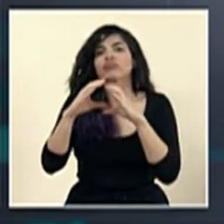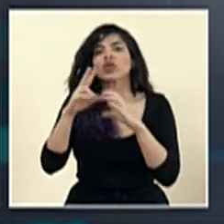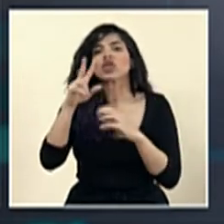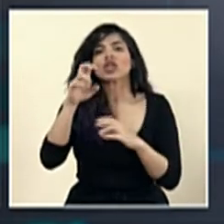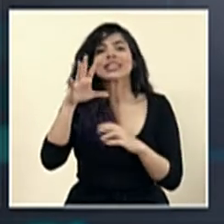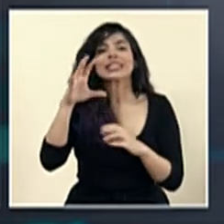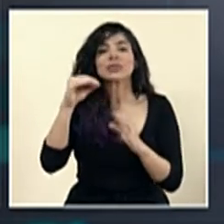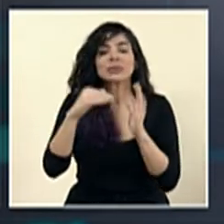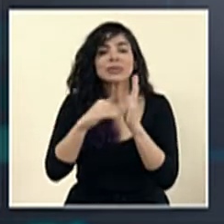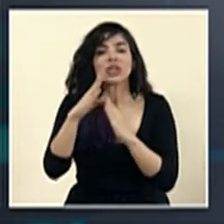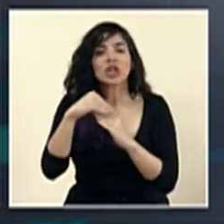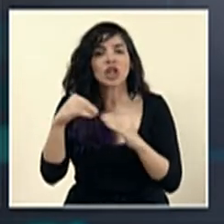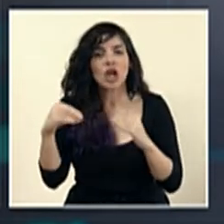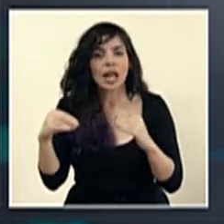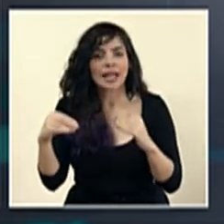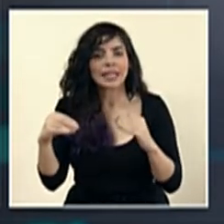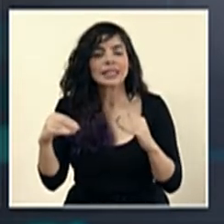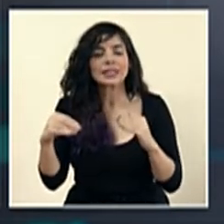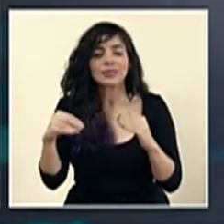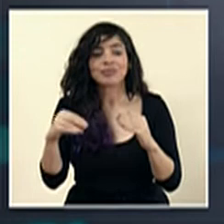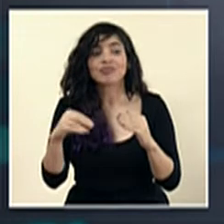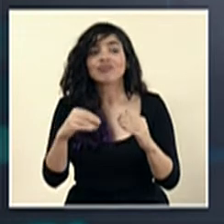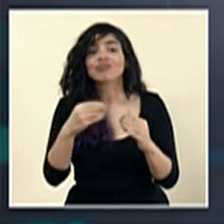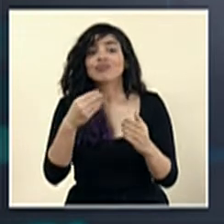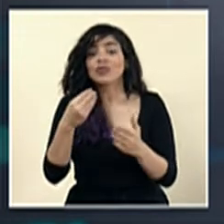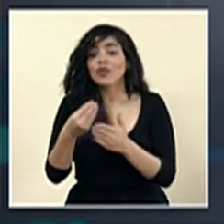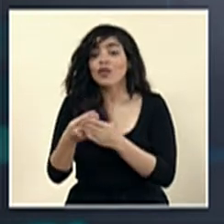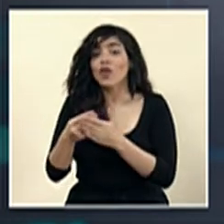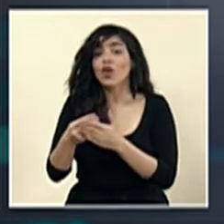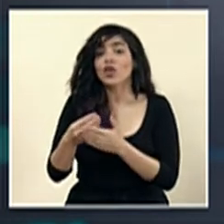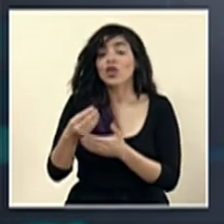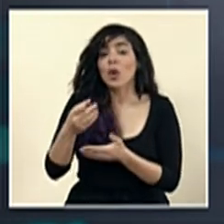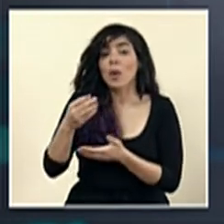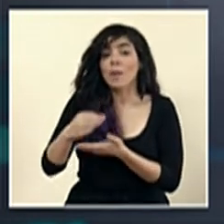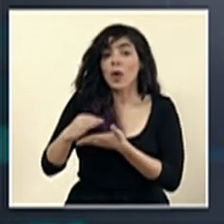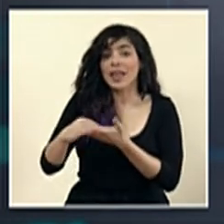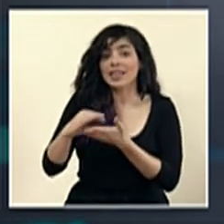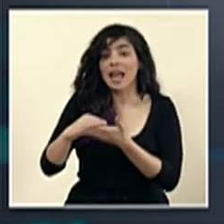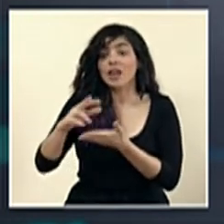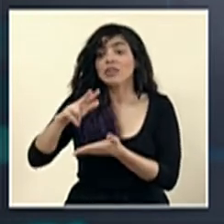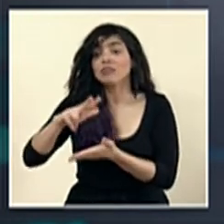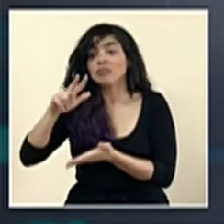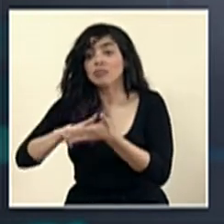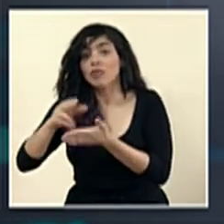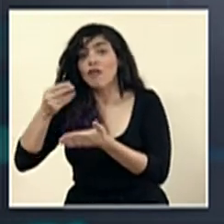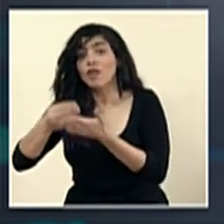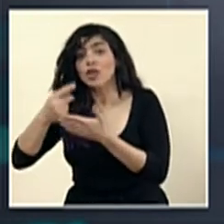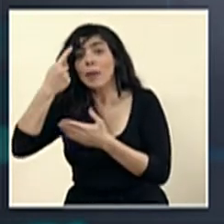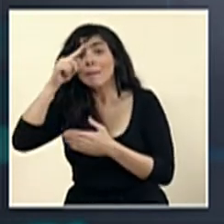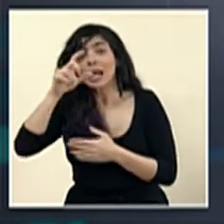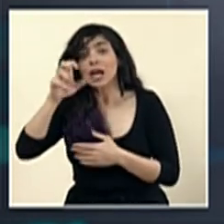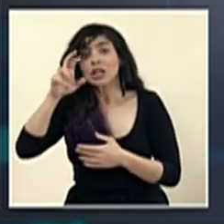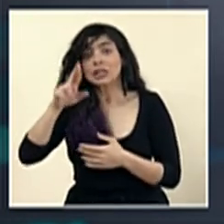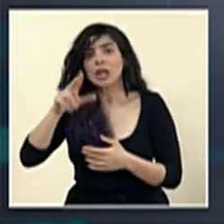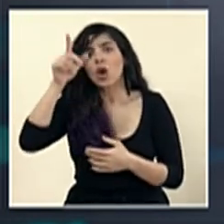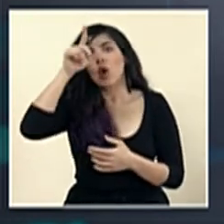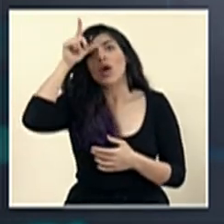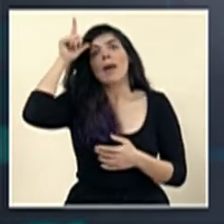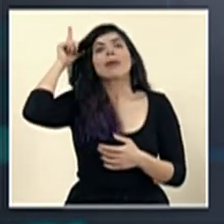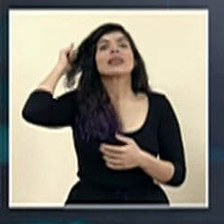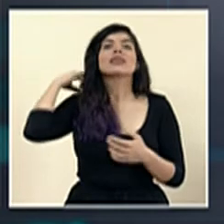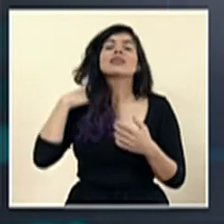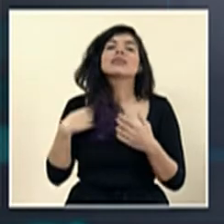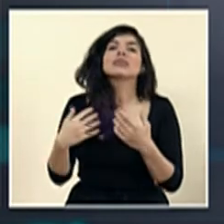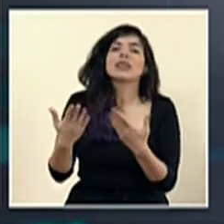millones. La aprobación del Fondo Monetario de este financiamiento para Costa Rica tiene obviamente el